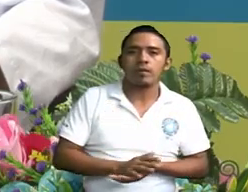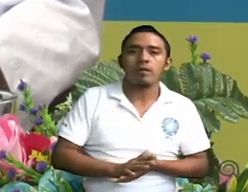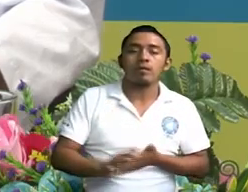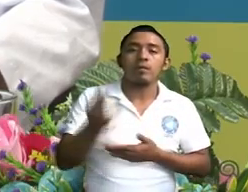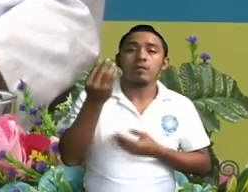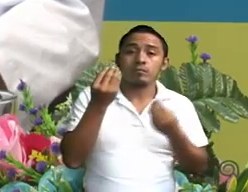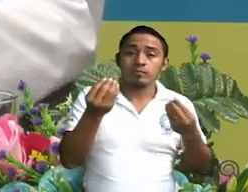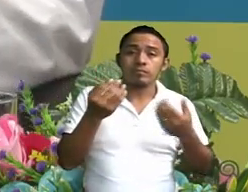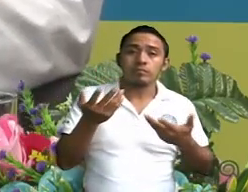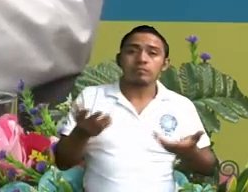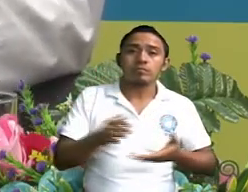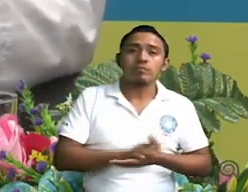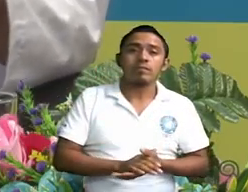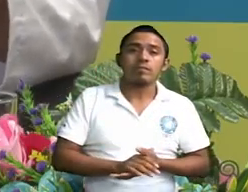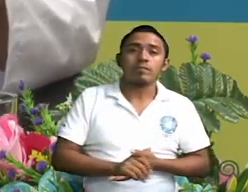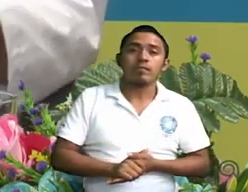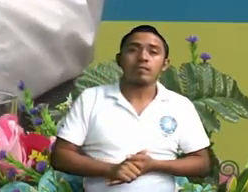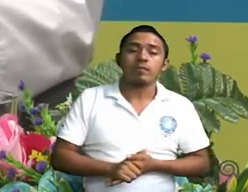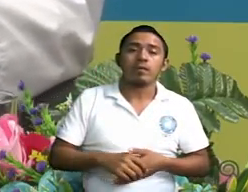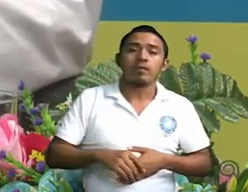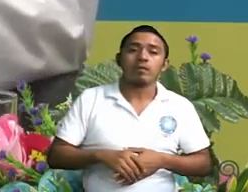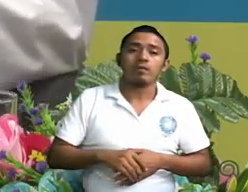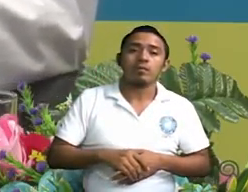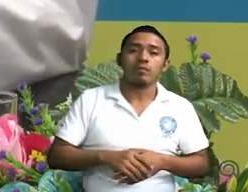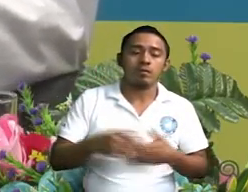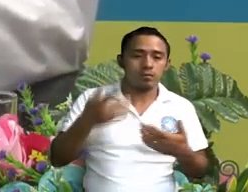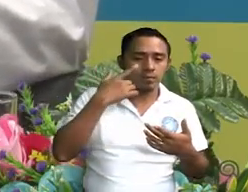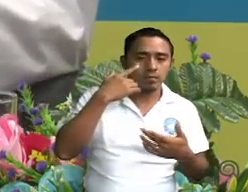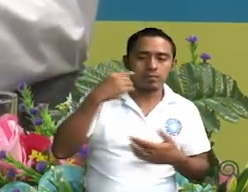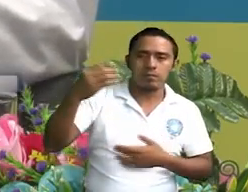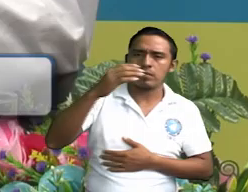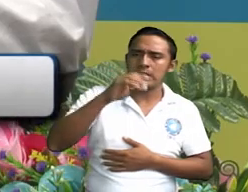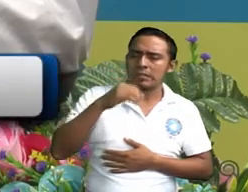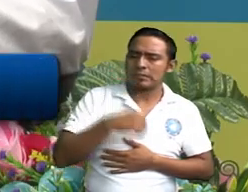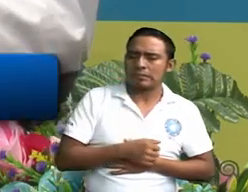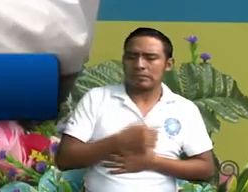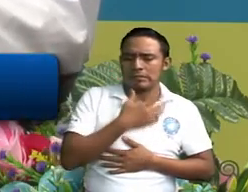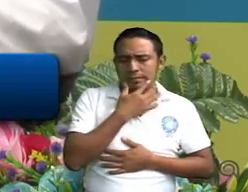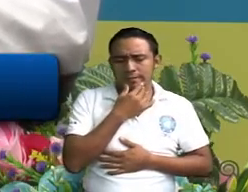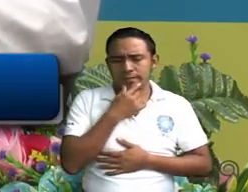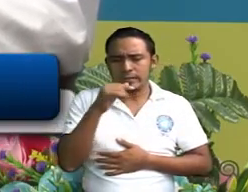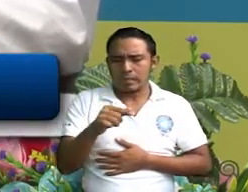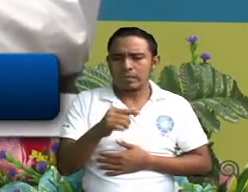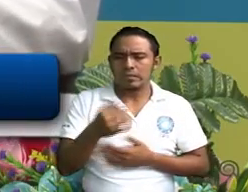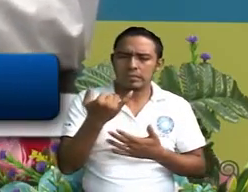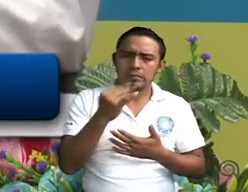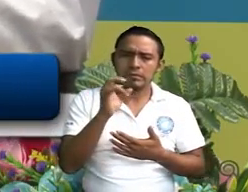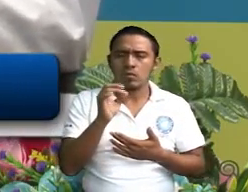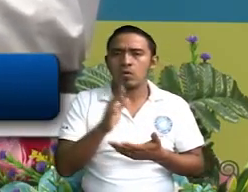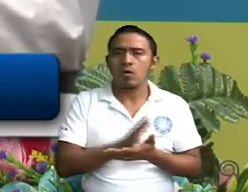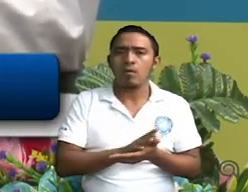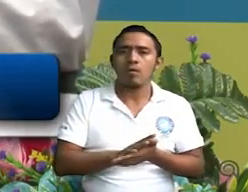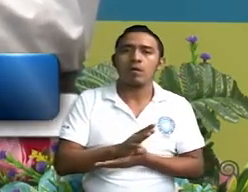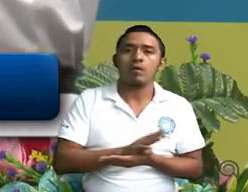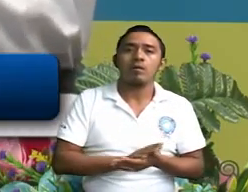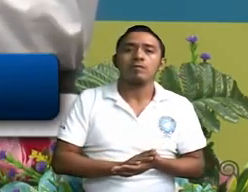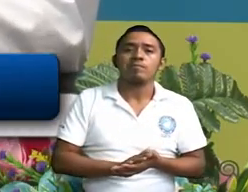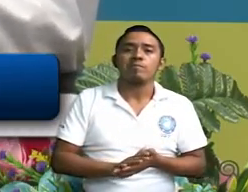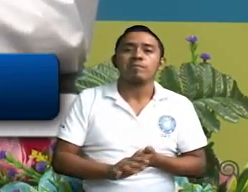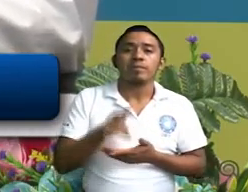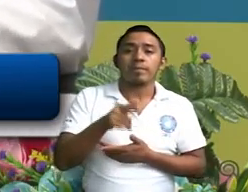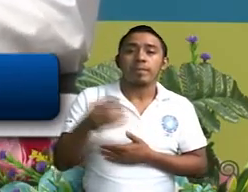pues, desde el punto de vista clínico, ver y decir, hay una lesión en la cadera. El asunto es decir, ¿qué